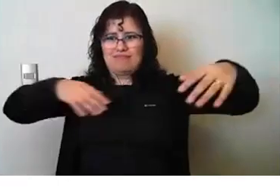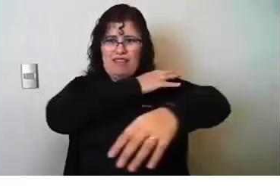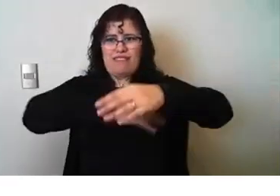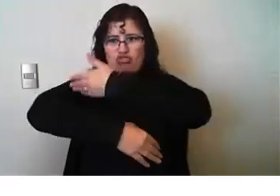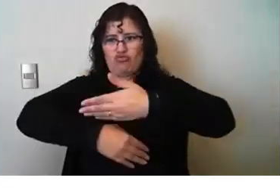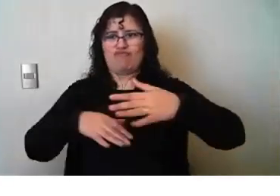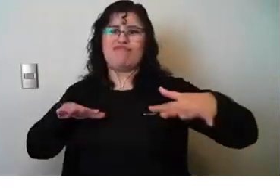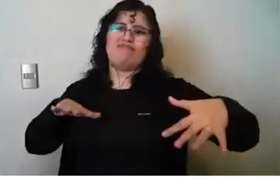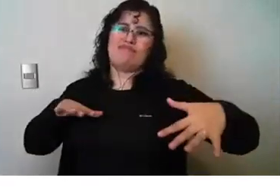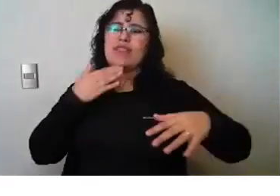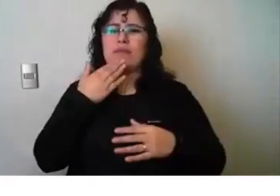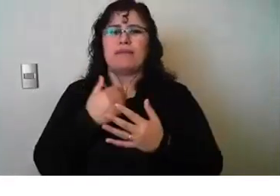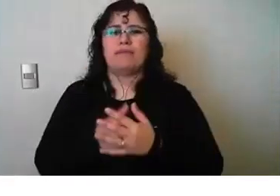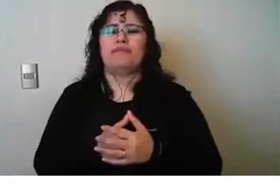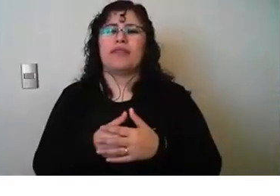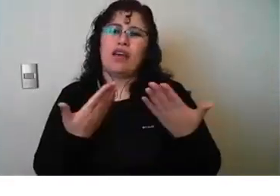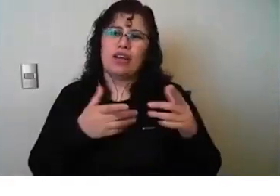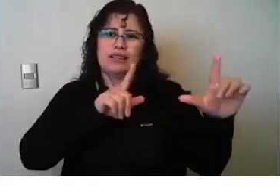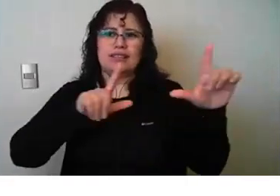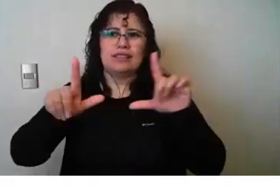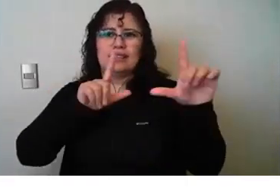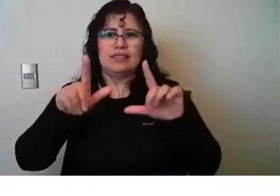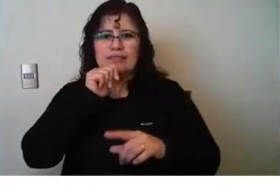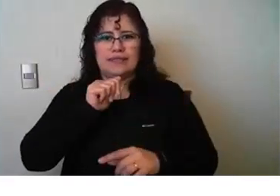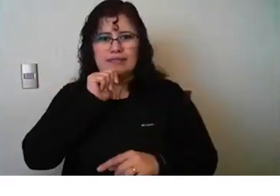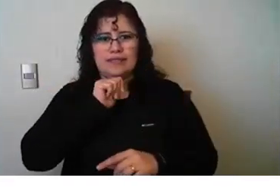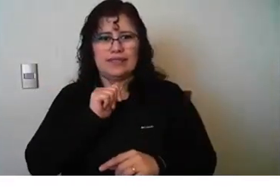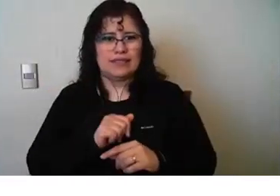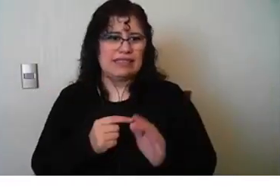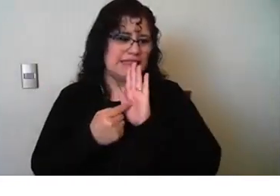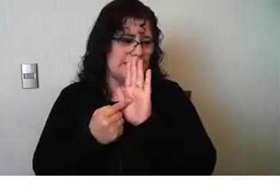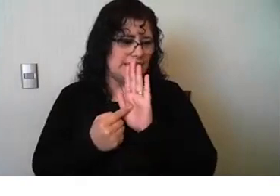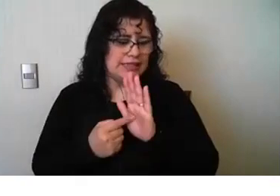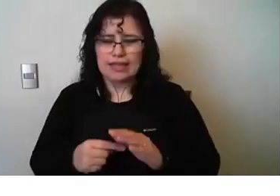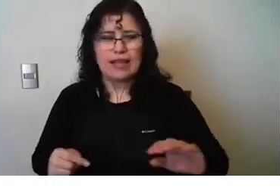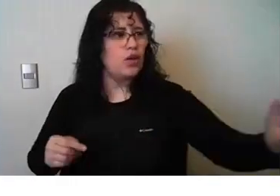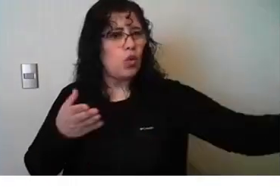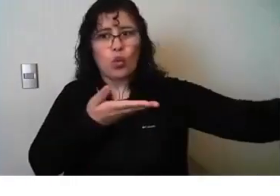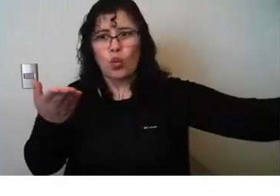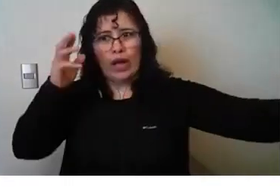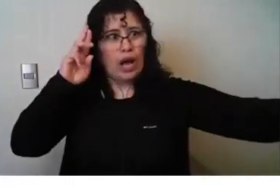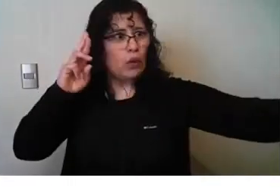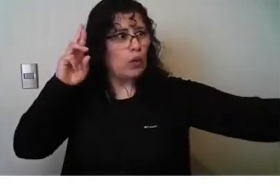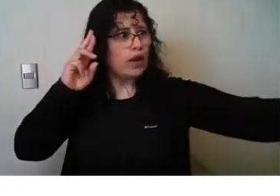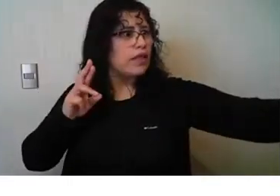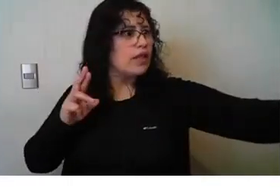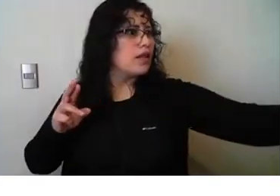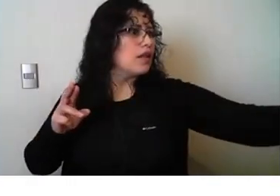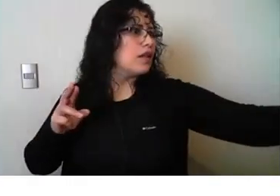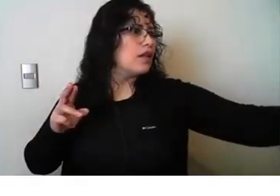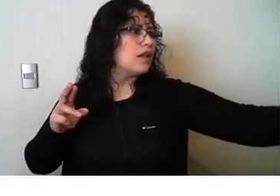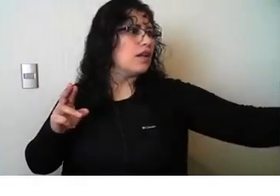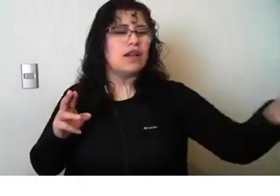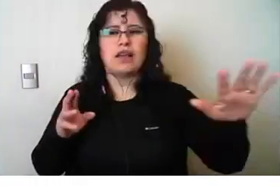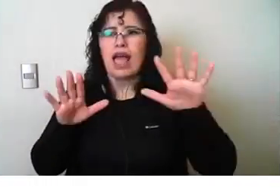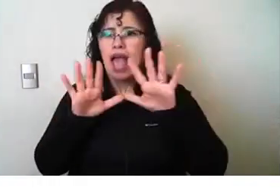Nos quedan un par de imágenes que se las voy a relatar. Recuerden que vamos a las 10:25, vamos a empezar el